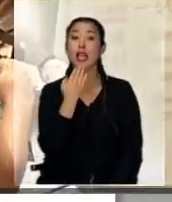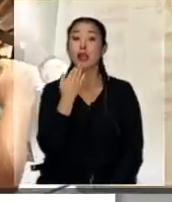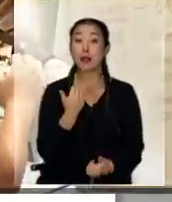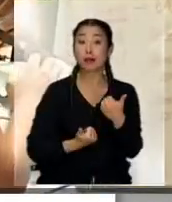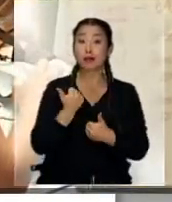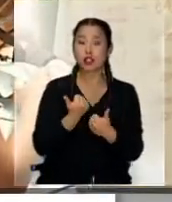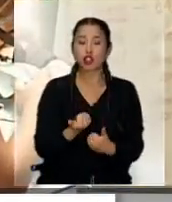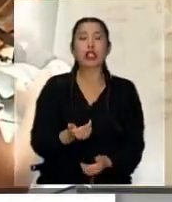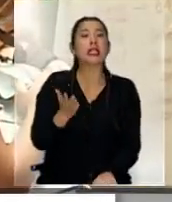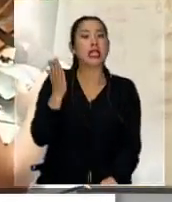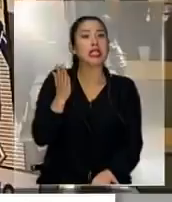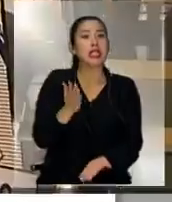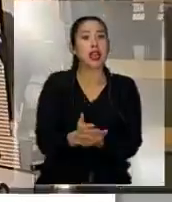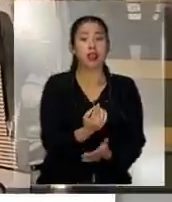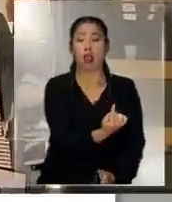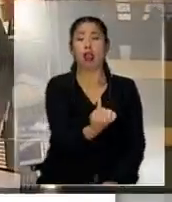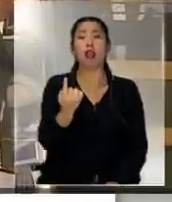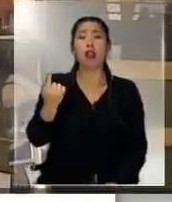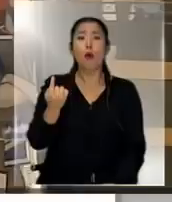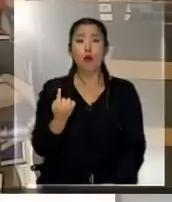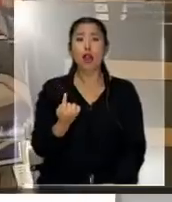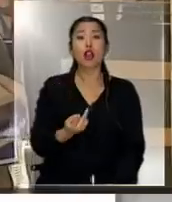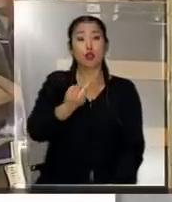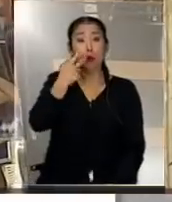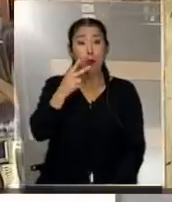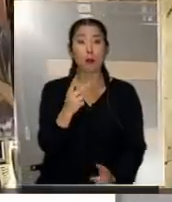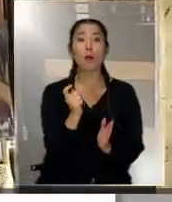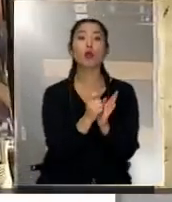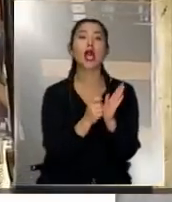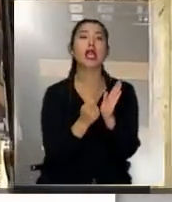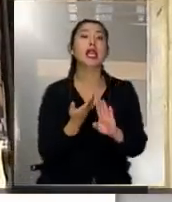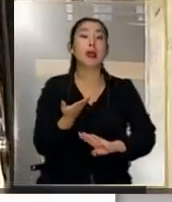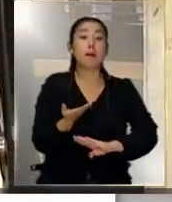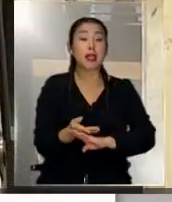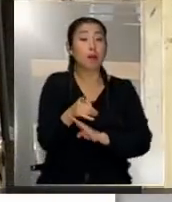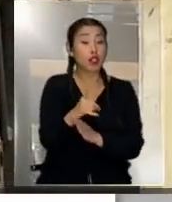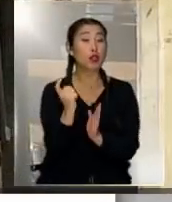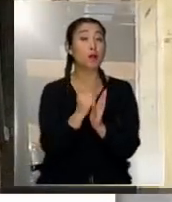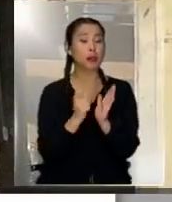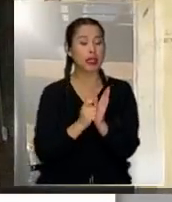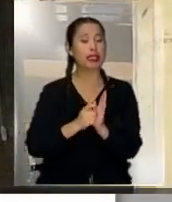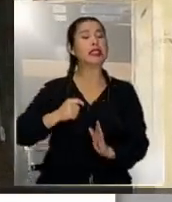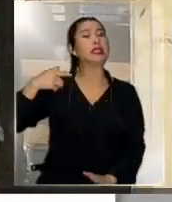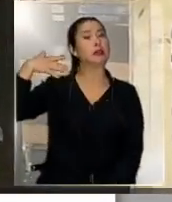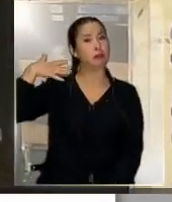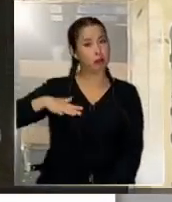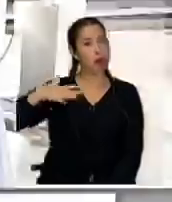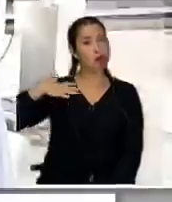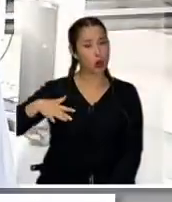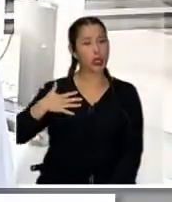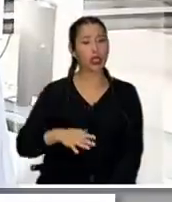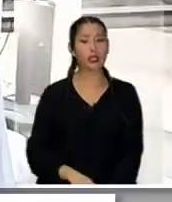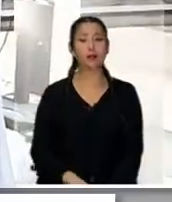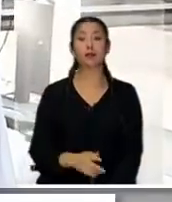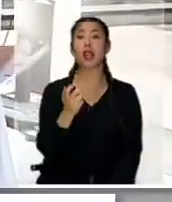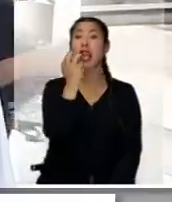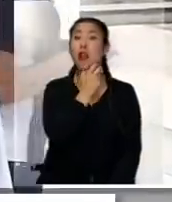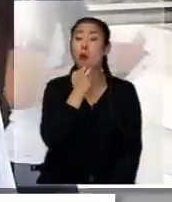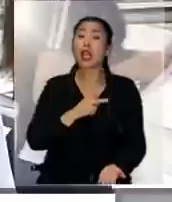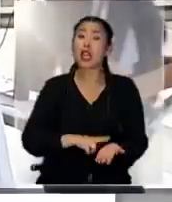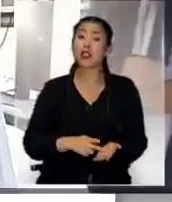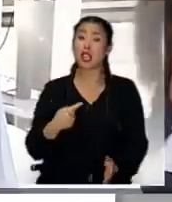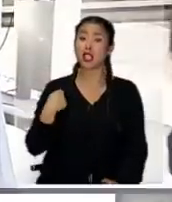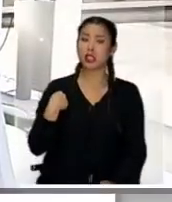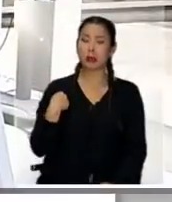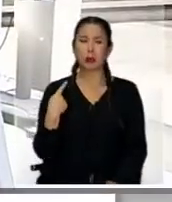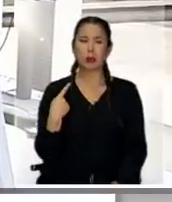carreras son exigentes. Cada una tiene su propia ponderación. Por eso el puntaje importa más que nunca. El lenguaje, la verdad, es que era